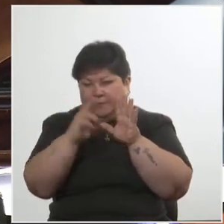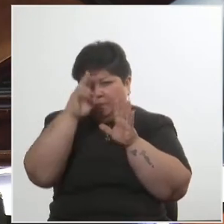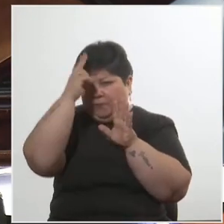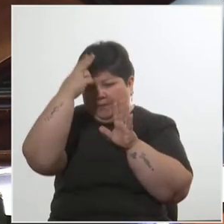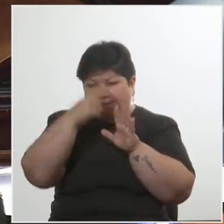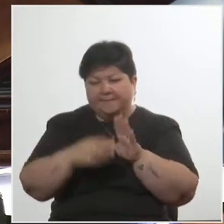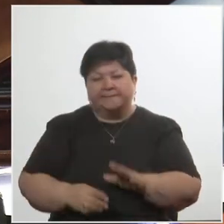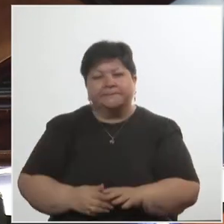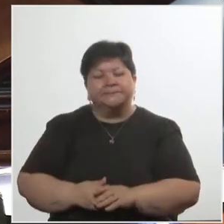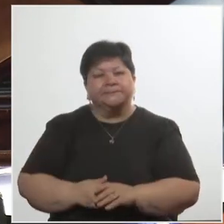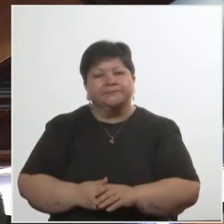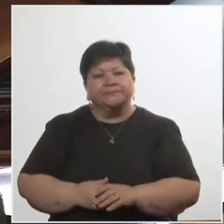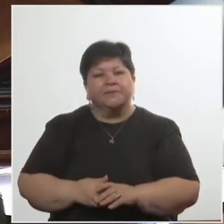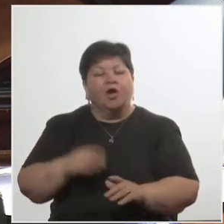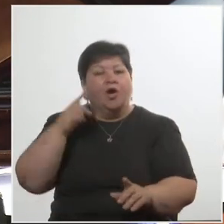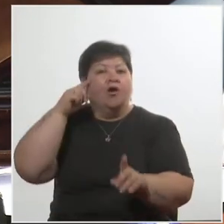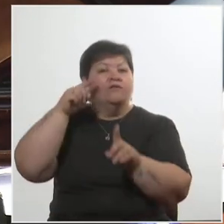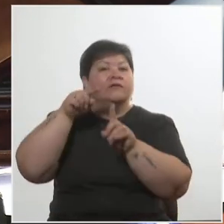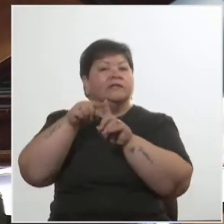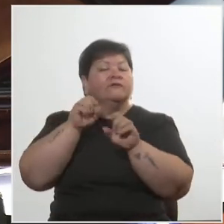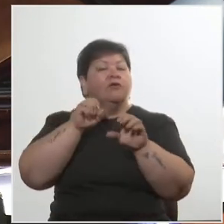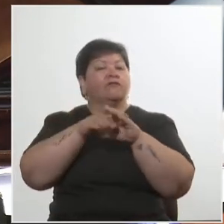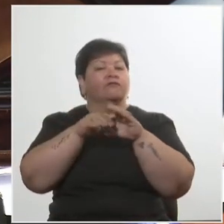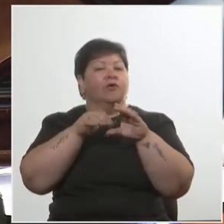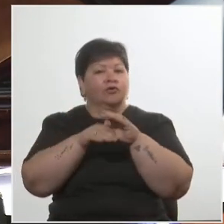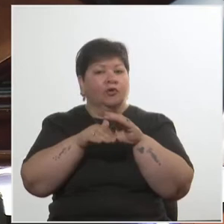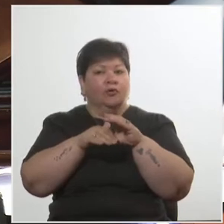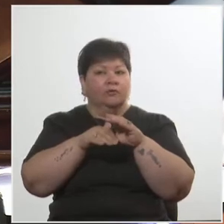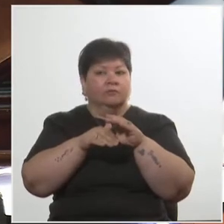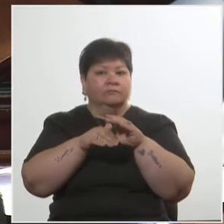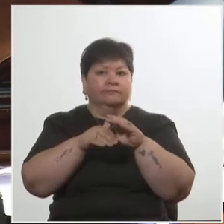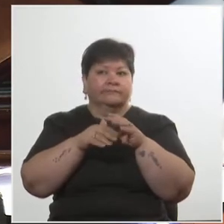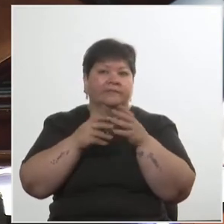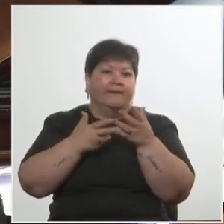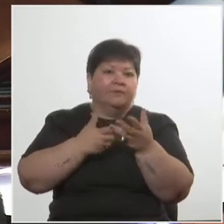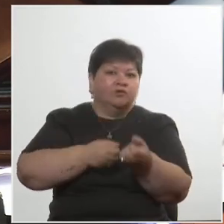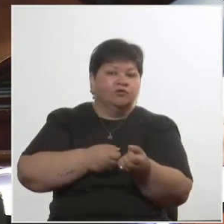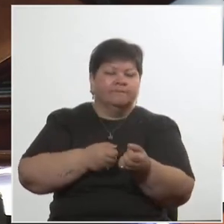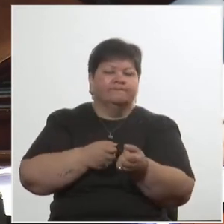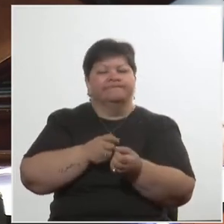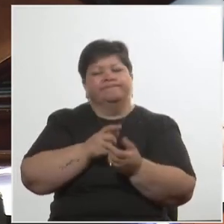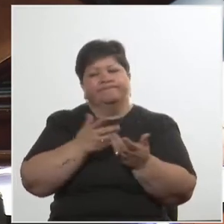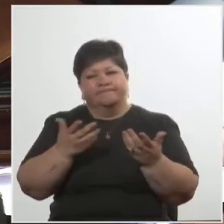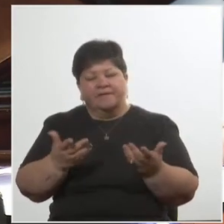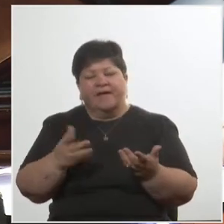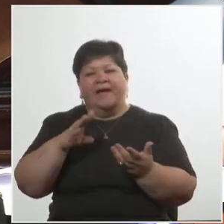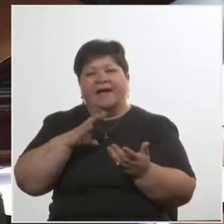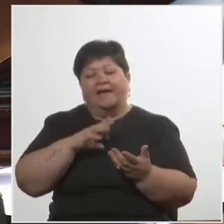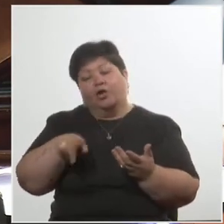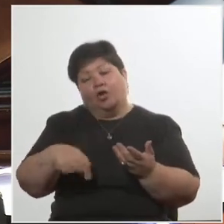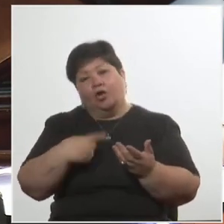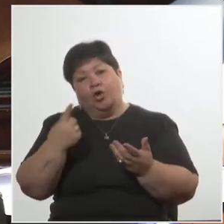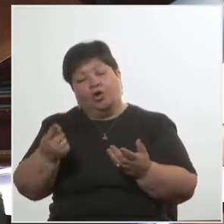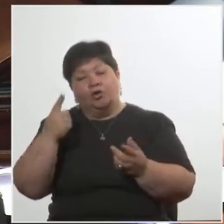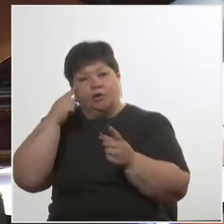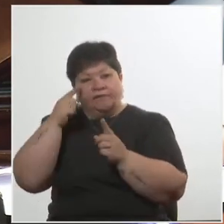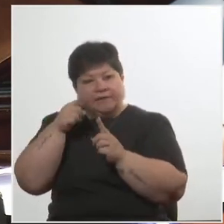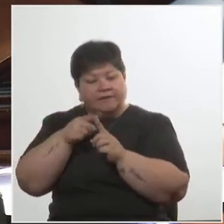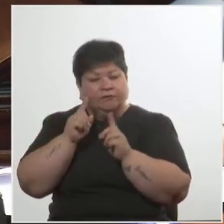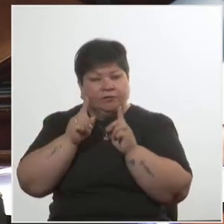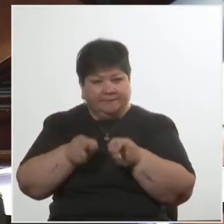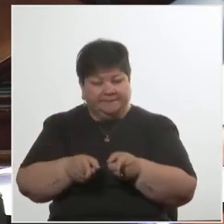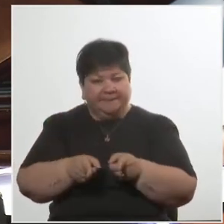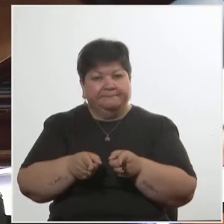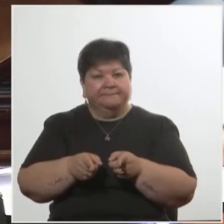Ese es el objetivo del fondo solamente no la presidenta porque también en el proyecto de ley